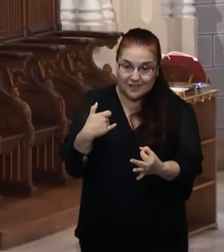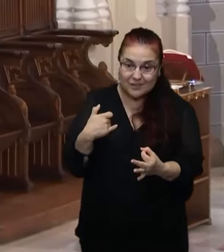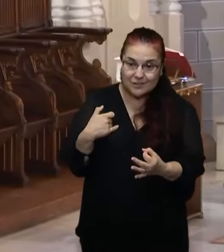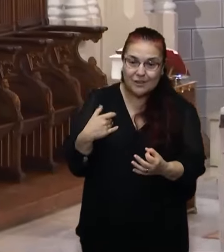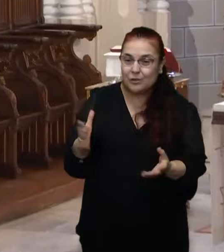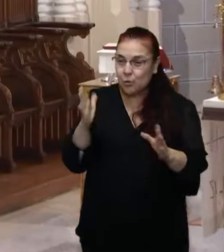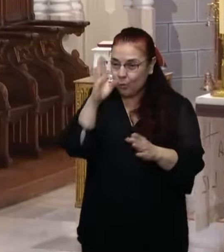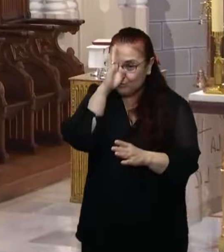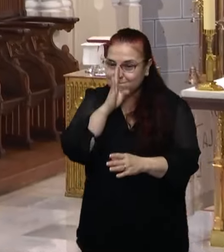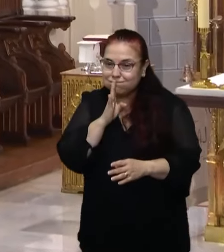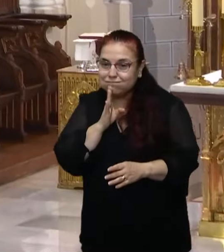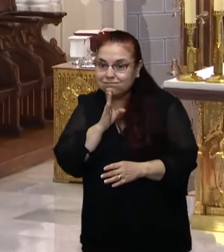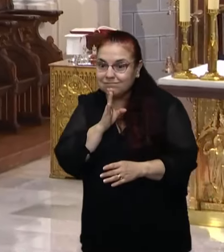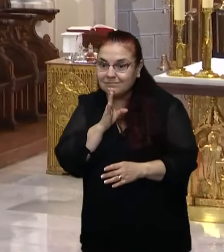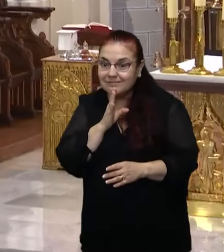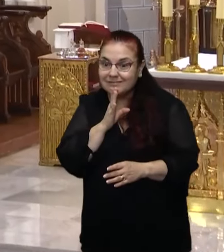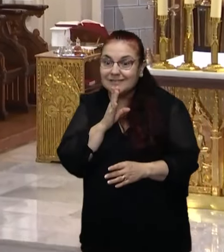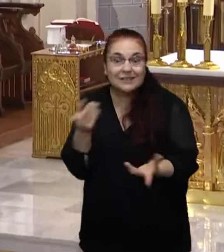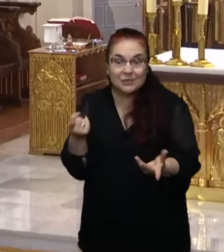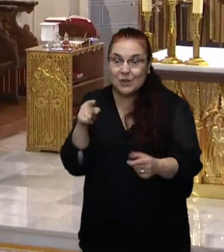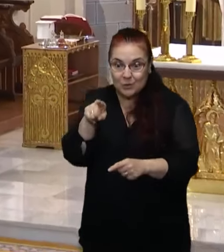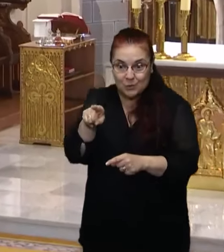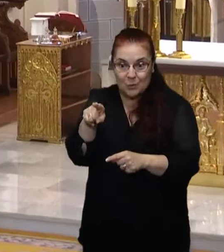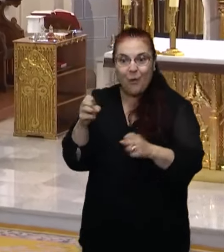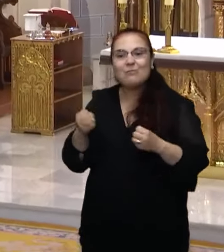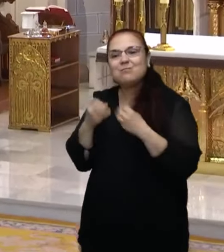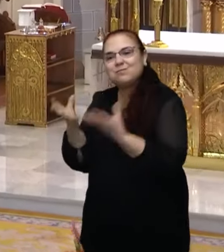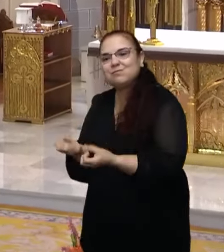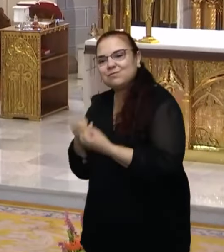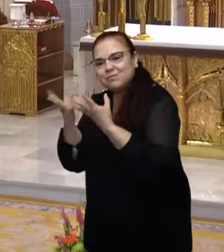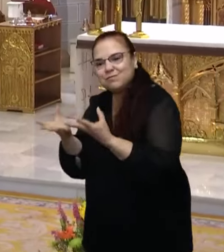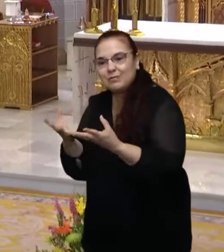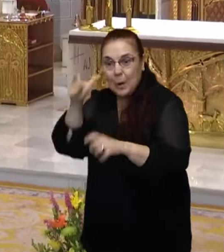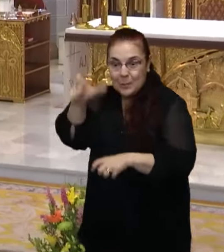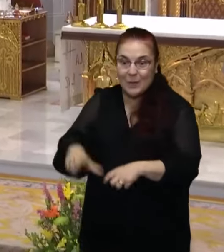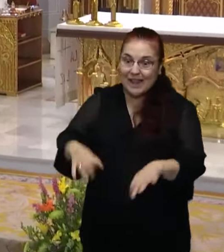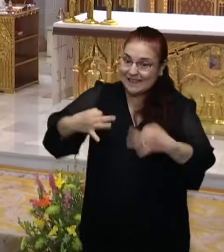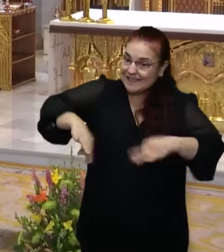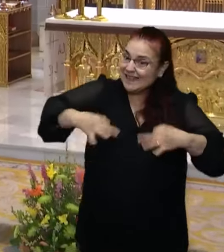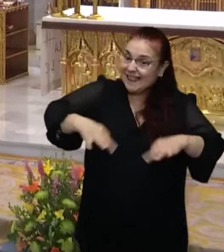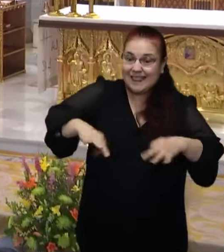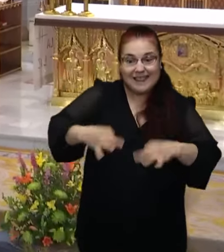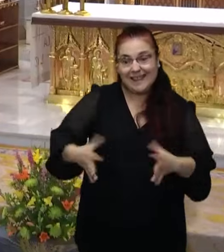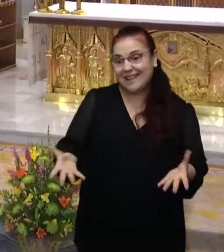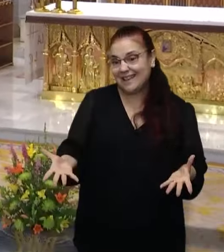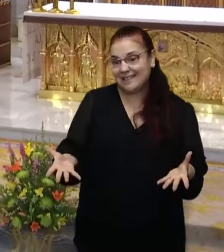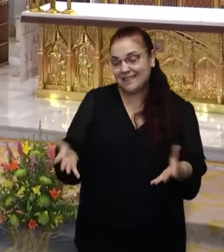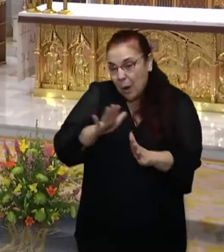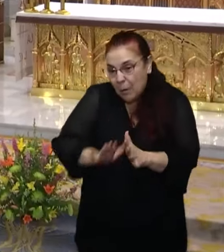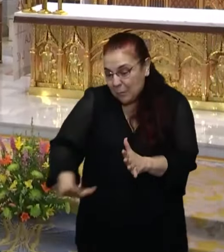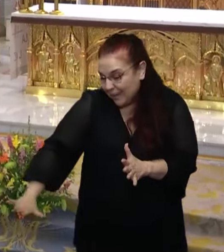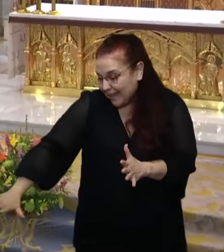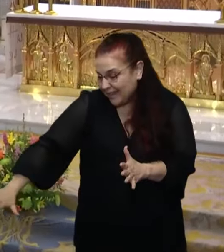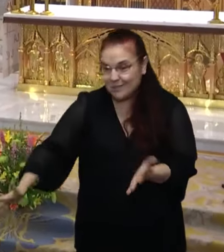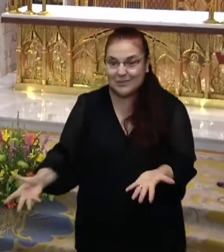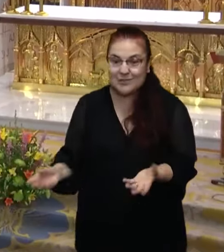revelado a la gente sencilla. Se las has revelado a los pequeños.